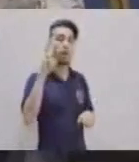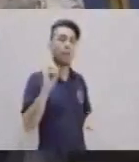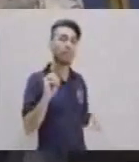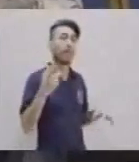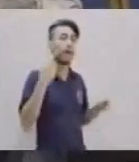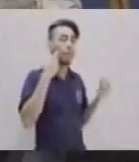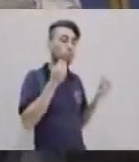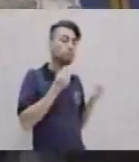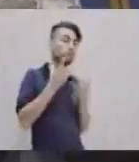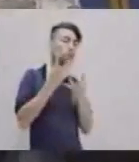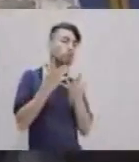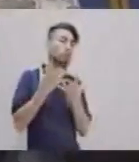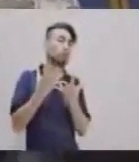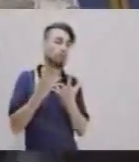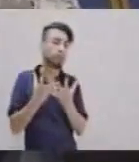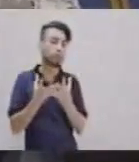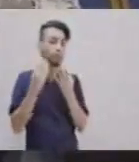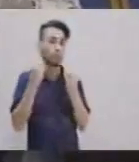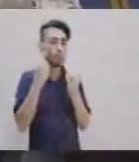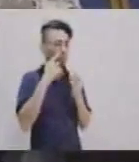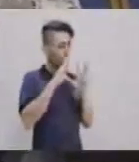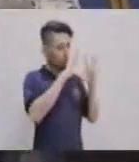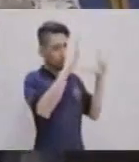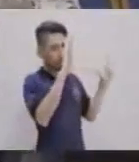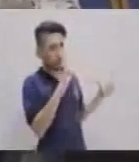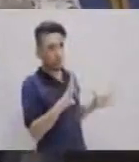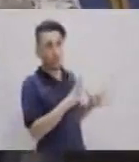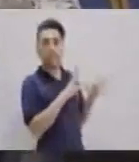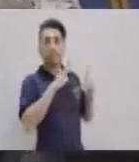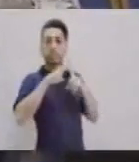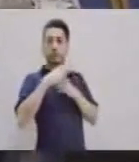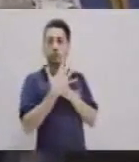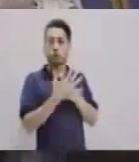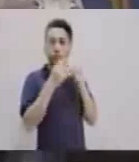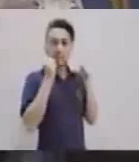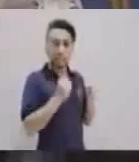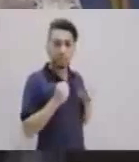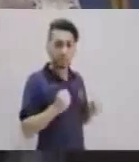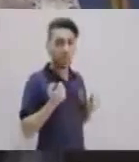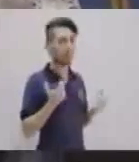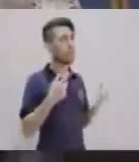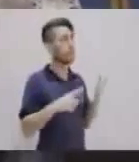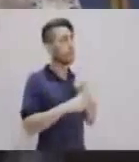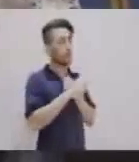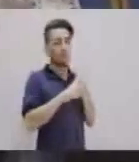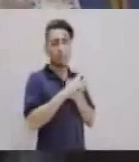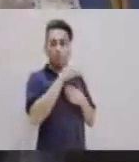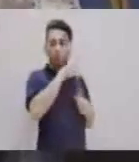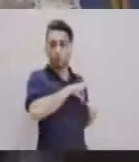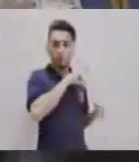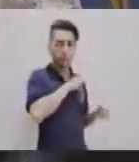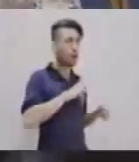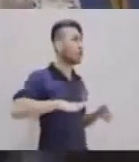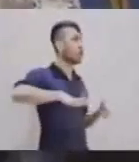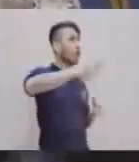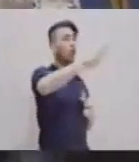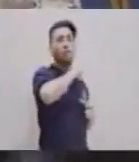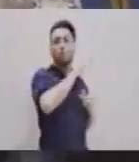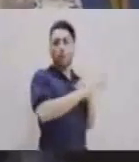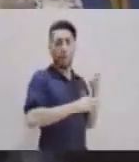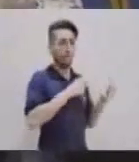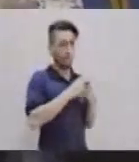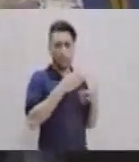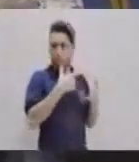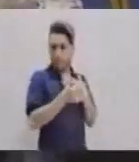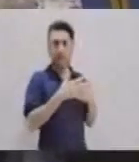belleza que hay tras a veces una realidad difícil, donde hay problemas sociales en cualquier parte del mundo, en